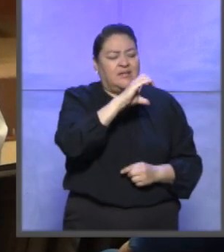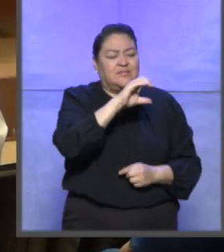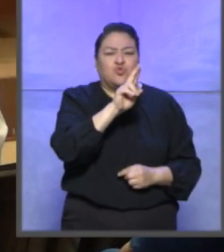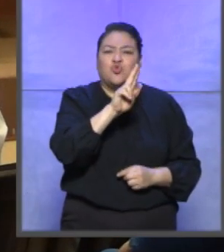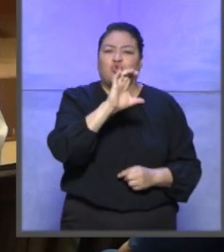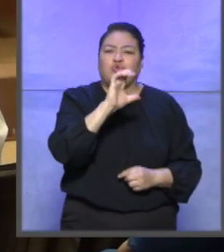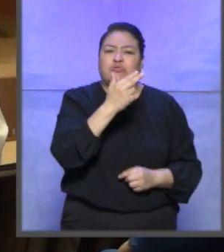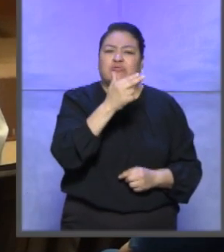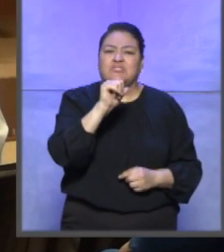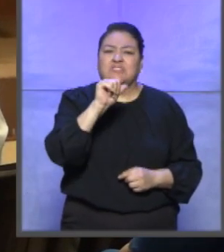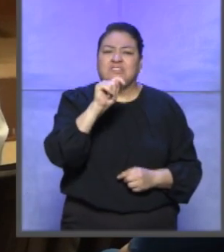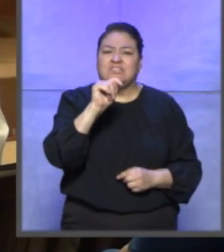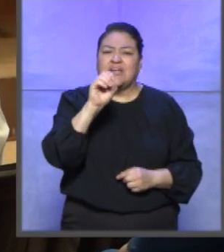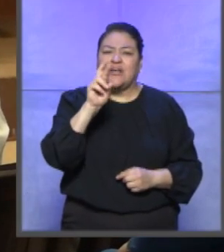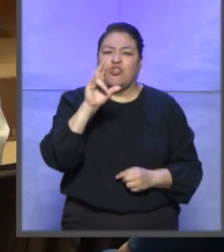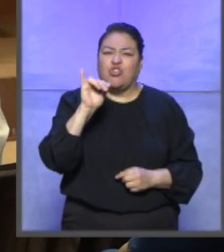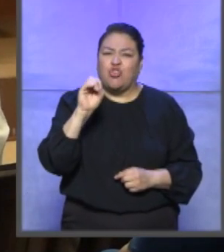escuchatorio, ya tenemos de moda